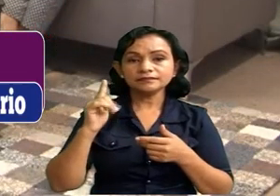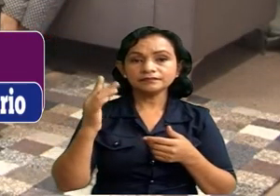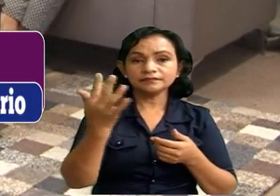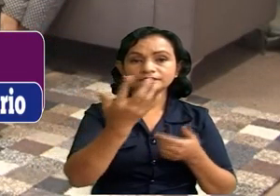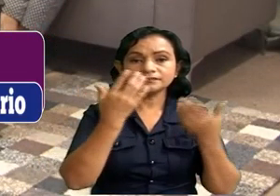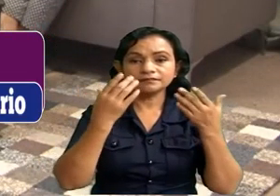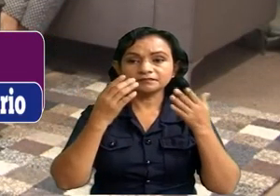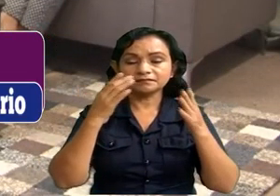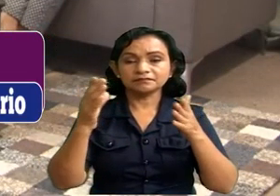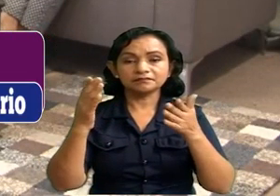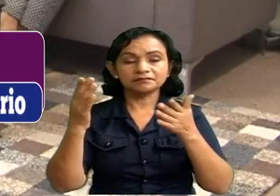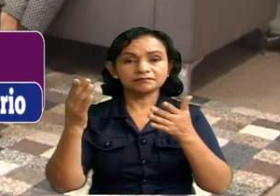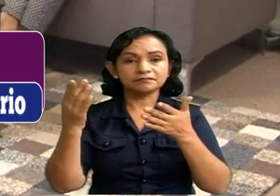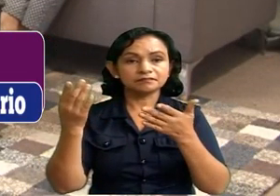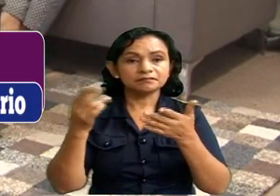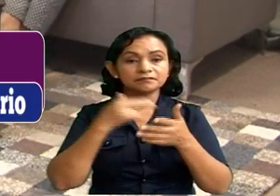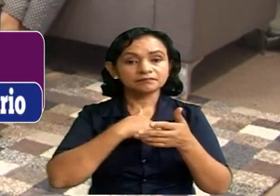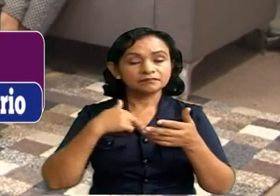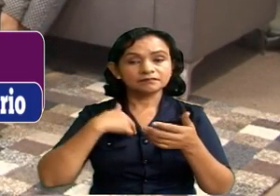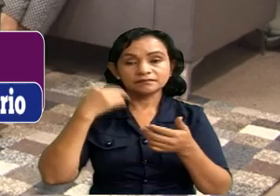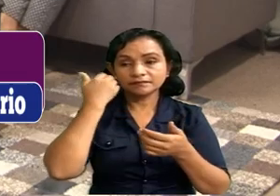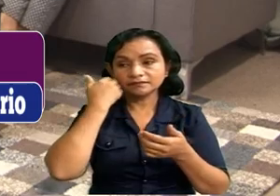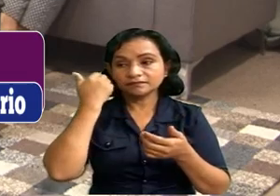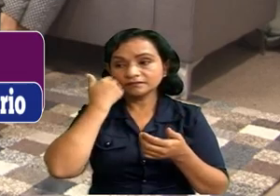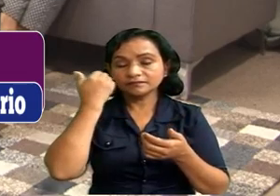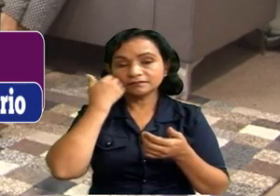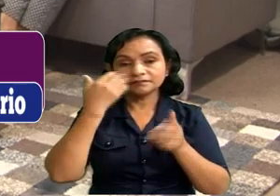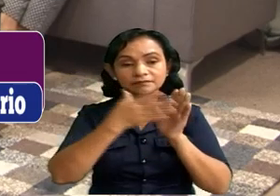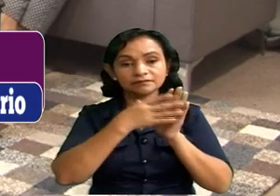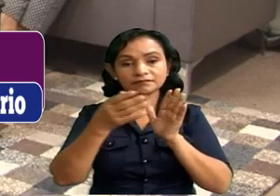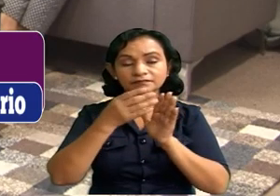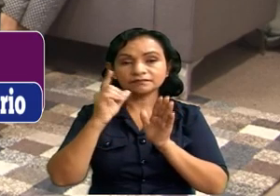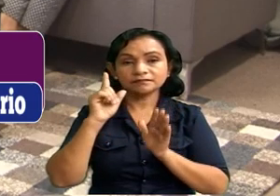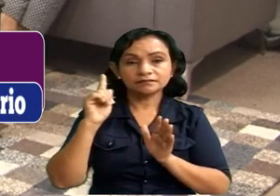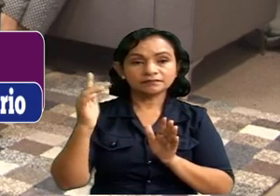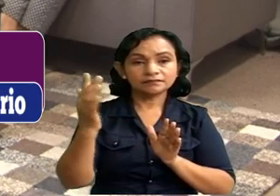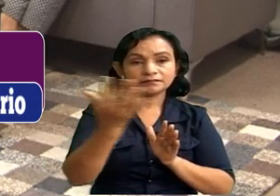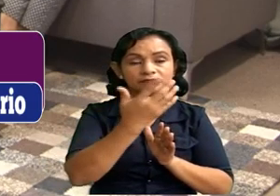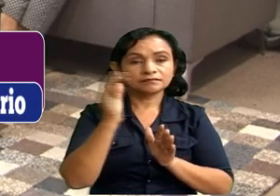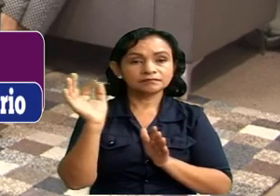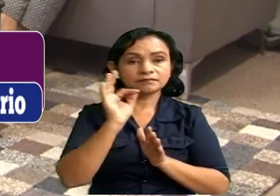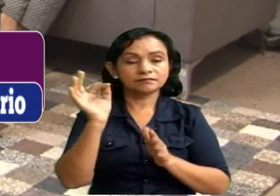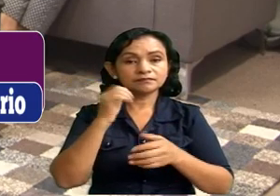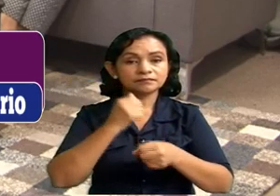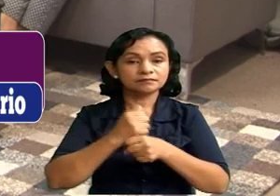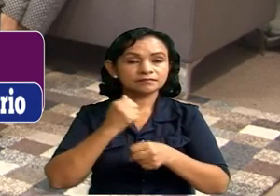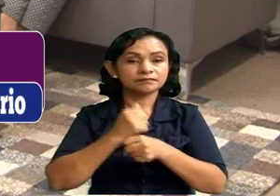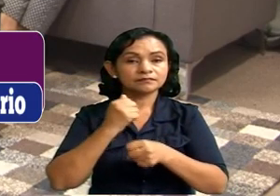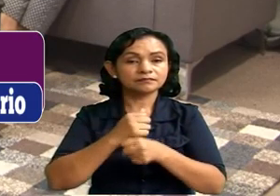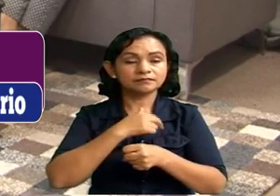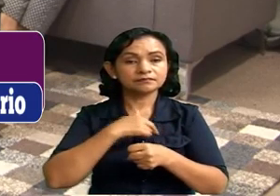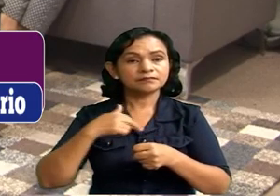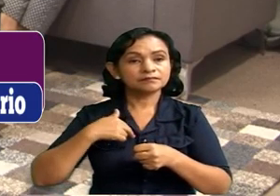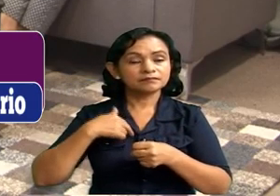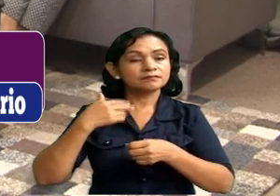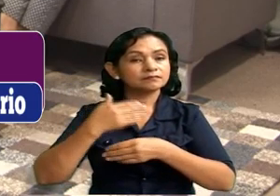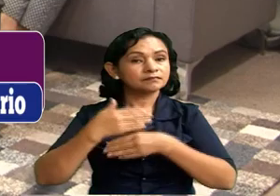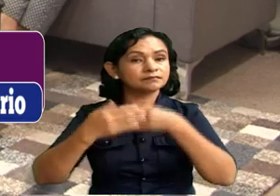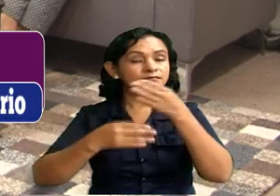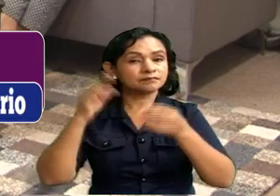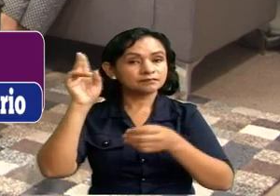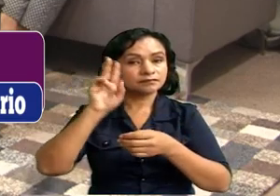las plagas que pueden generar enfermedades epidémicas. Entonces hay todo un proceso que el comandante construye, igual